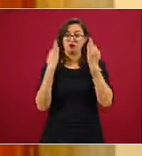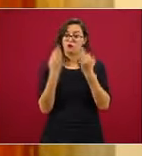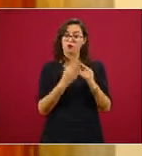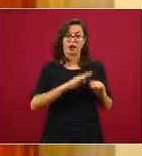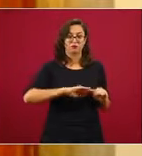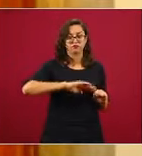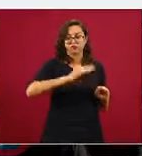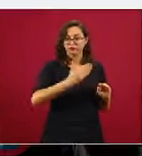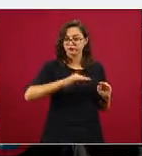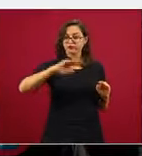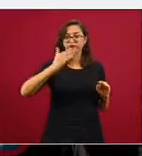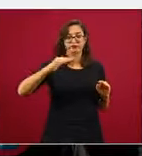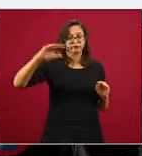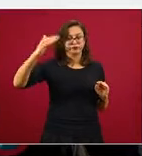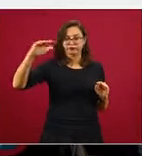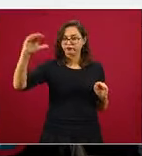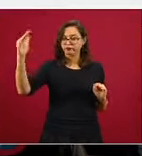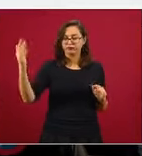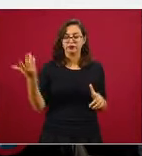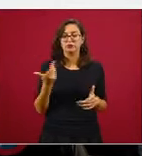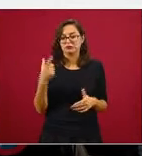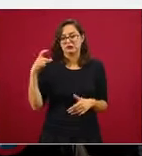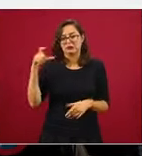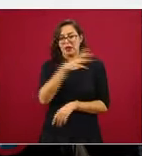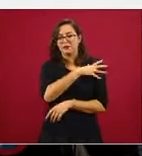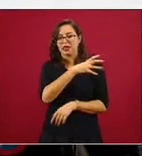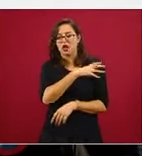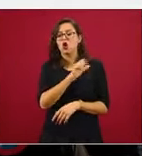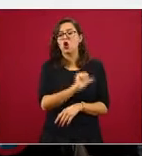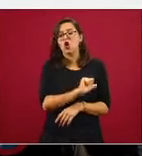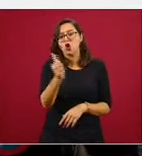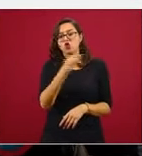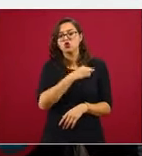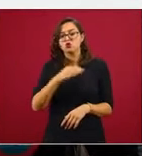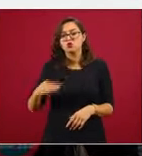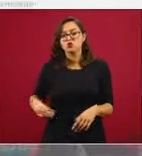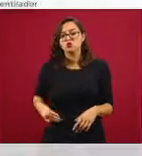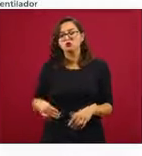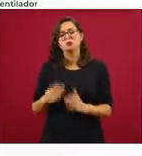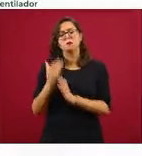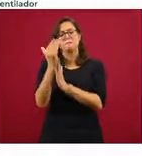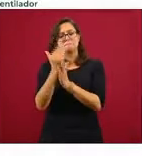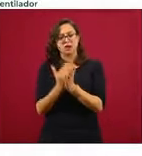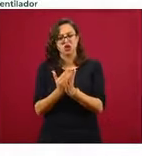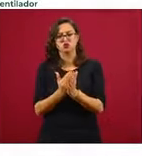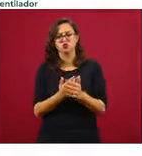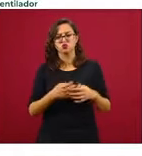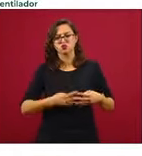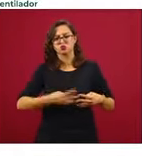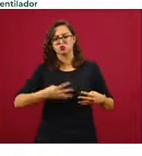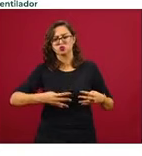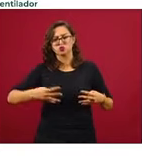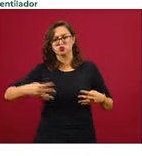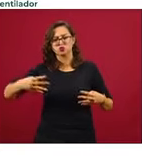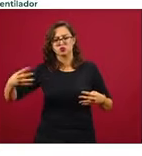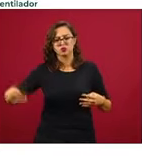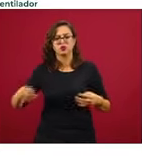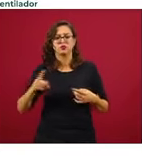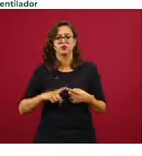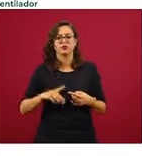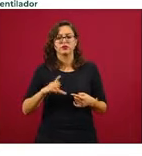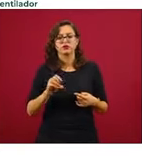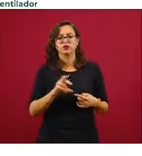curva al estado de Querétaro. Otros municipios con menor intensidad. Destaca en este caso